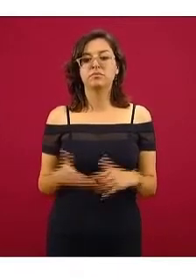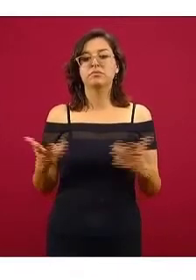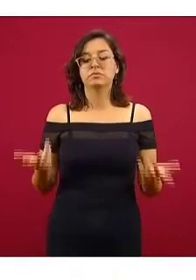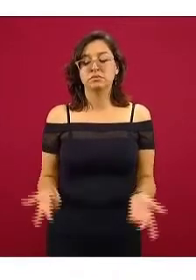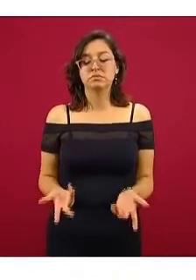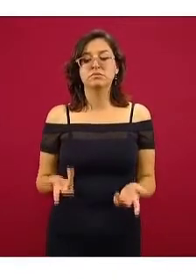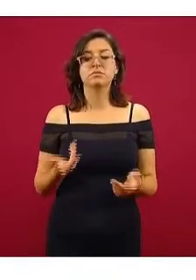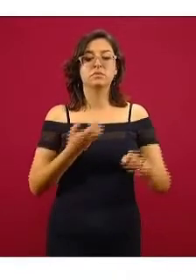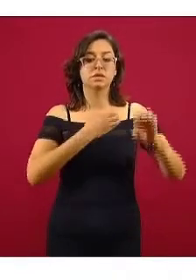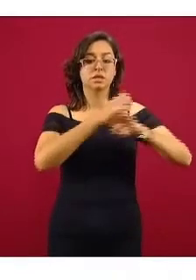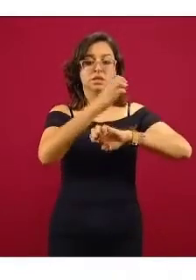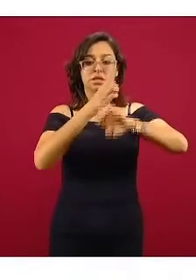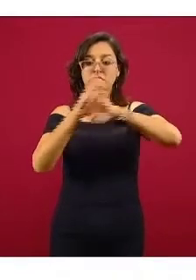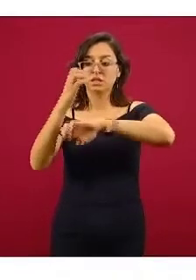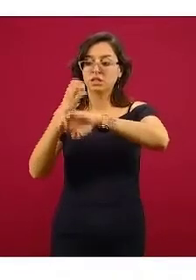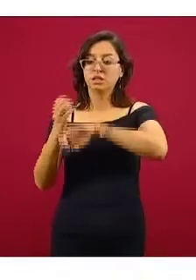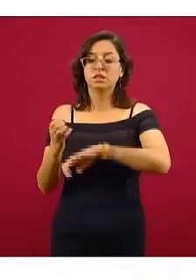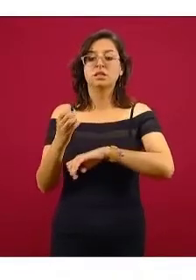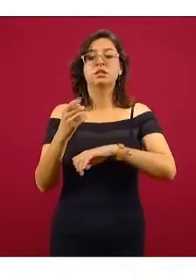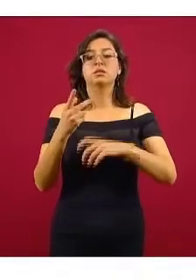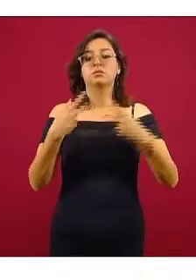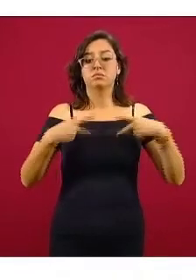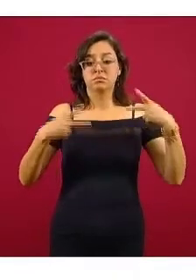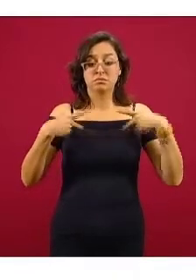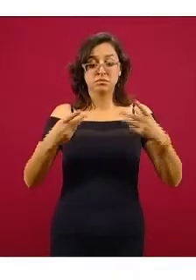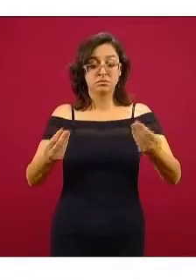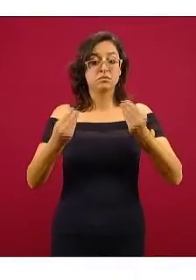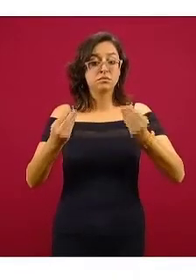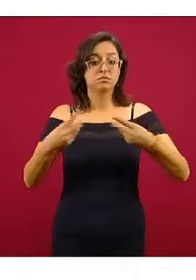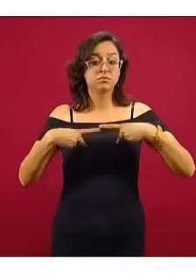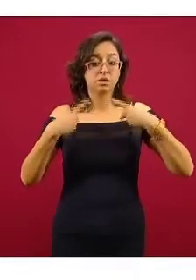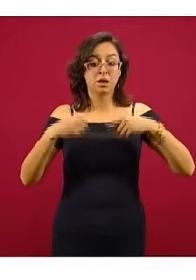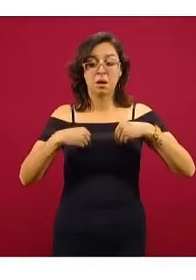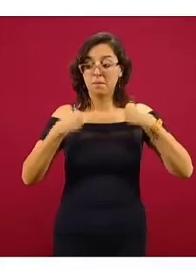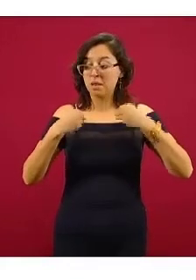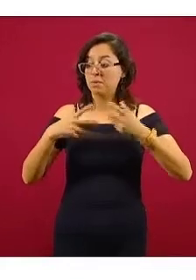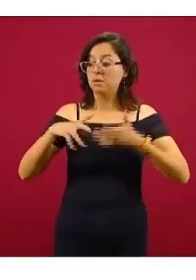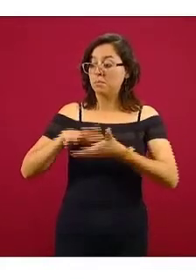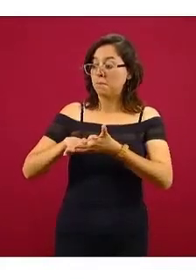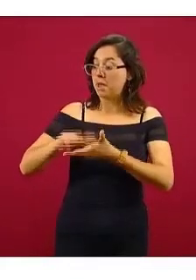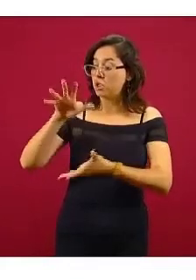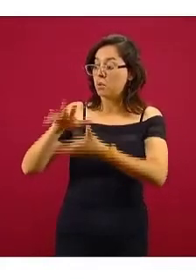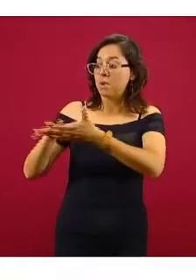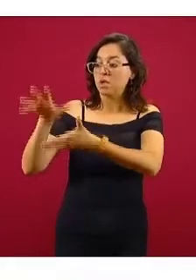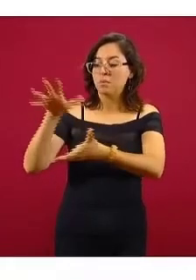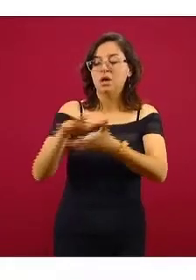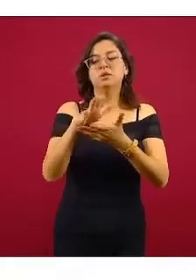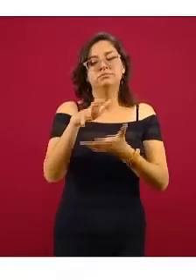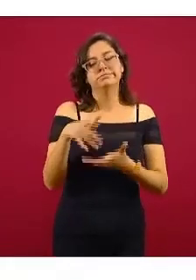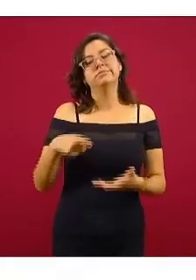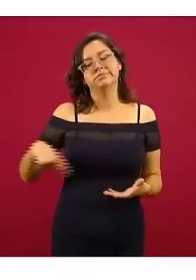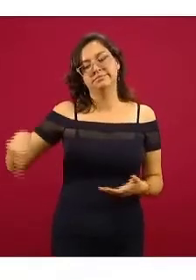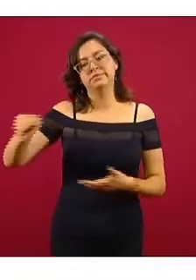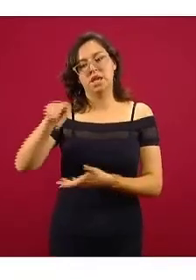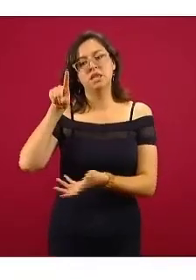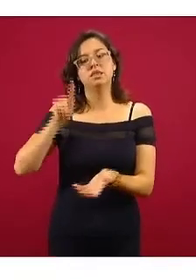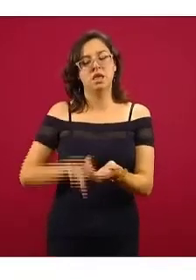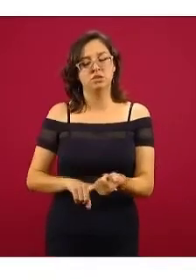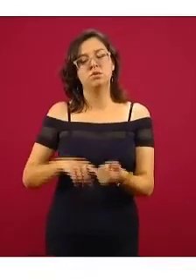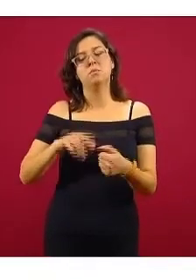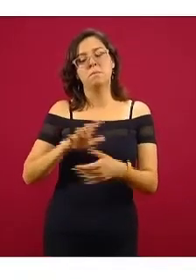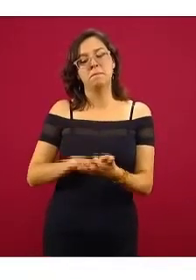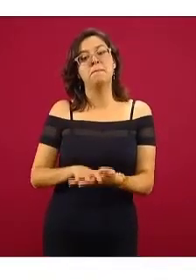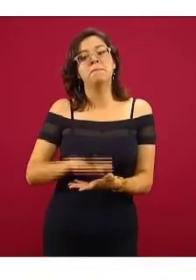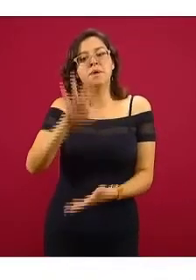estados que concentran la mayor población en el país, es decir, al haber mayor densidad poblacional, explica también por qué en su momento